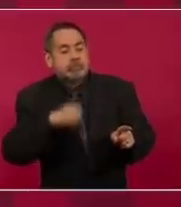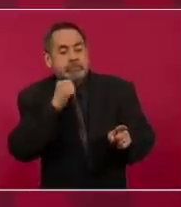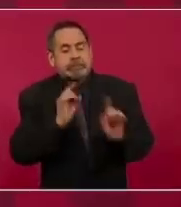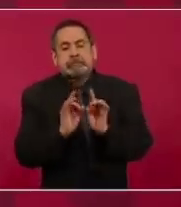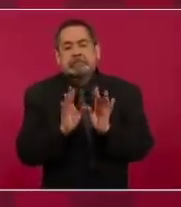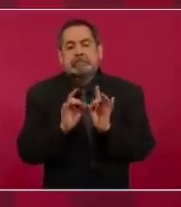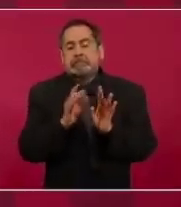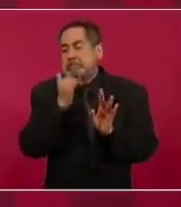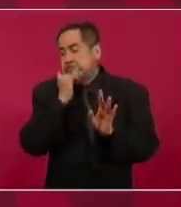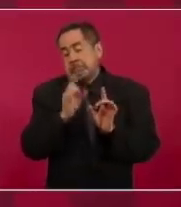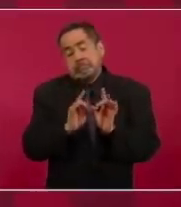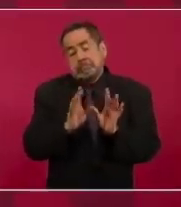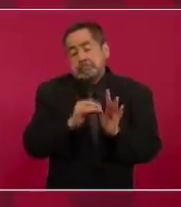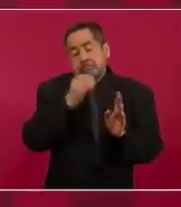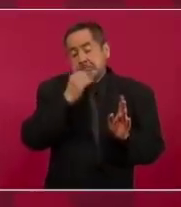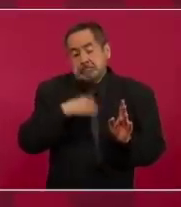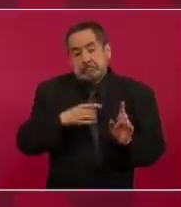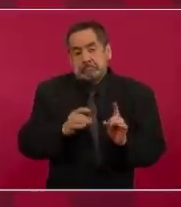Y la guerra.